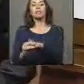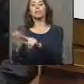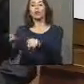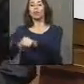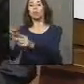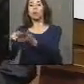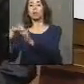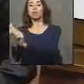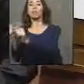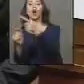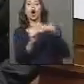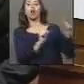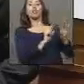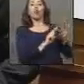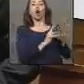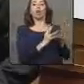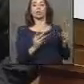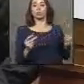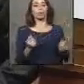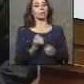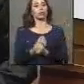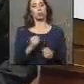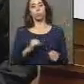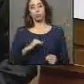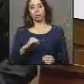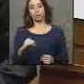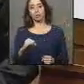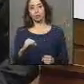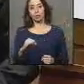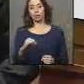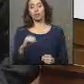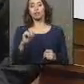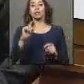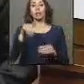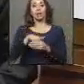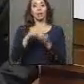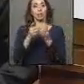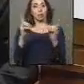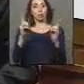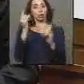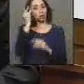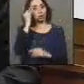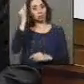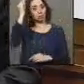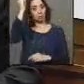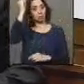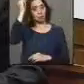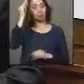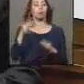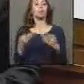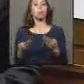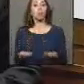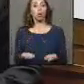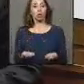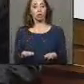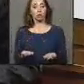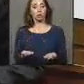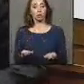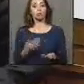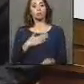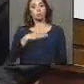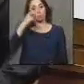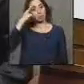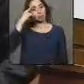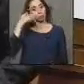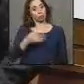problemas de los trabajadores. Y eso no puede seguir así, en una democracia que madura. Por eso es que me